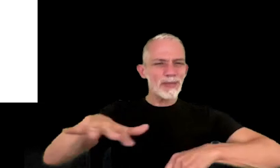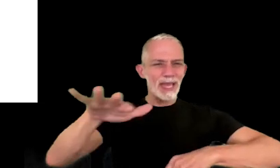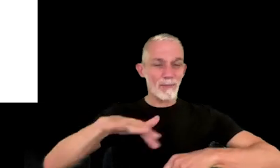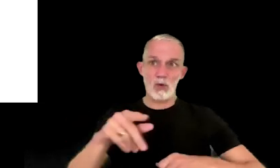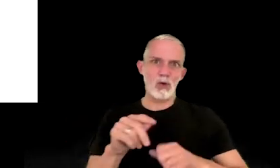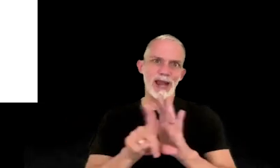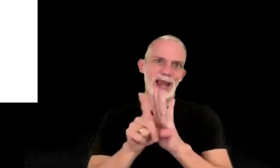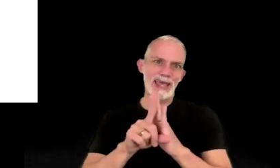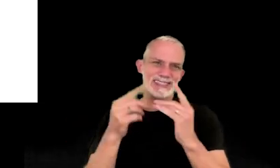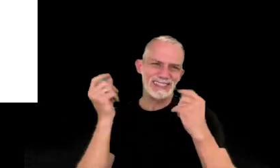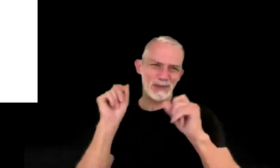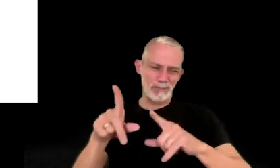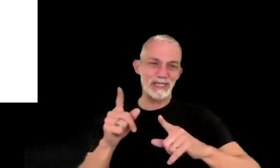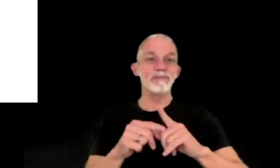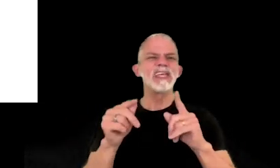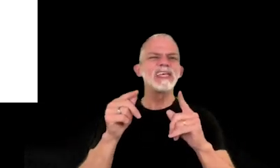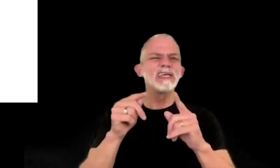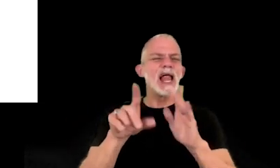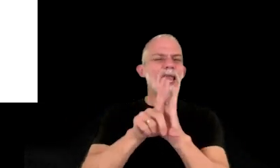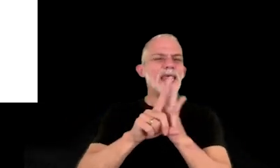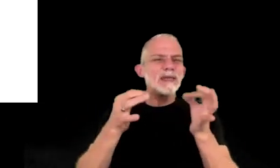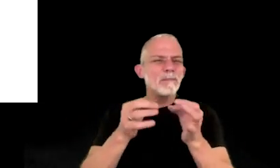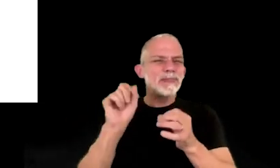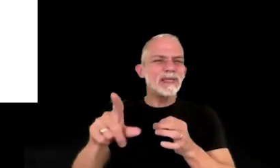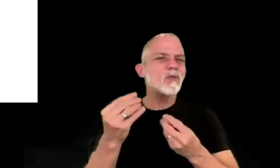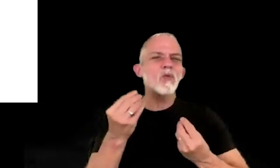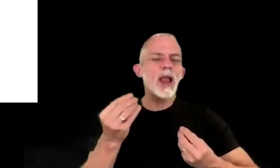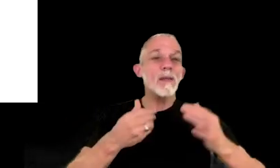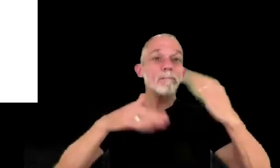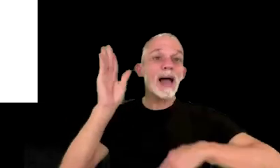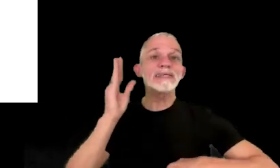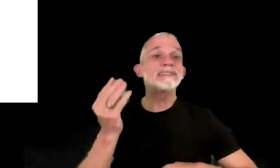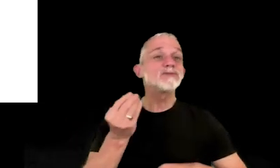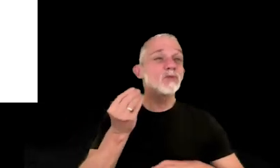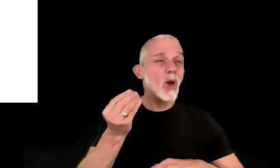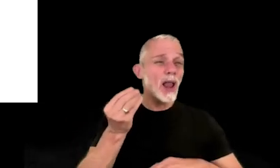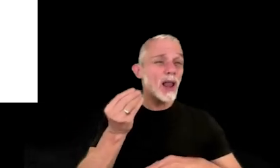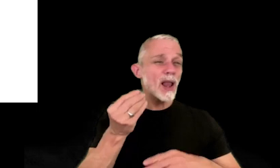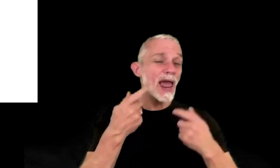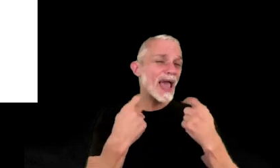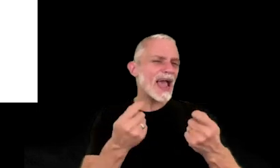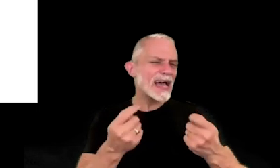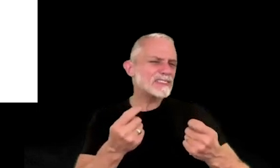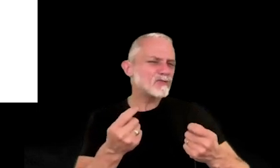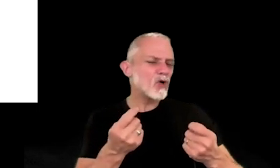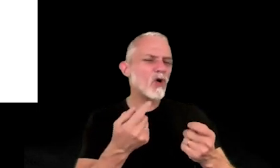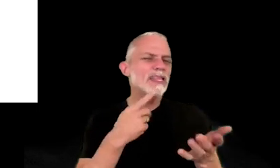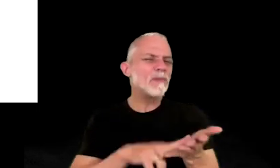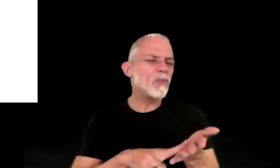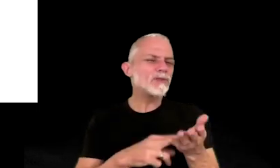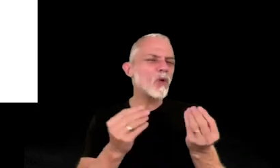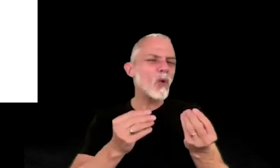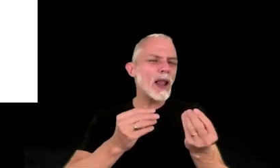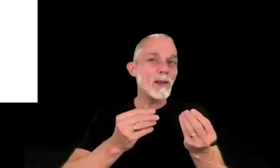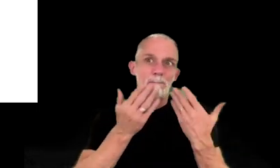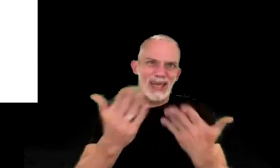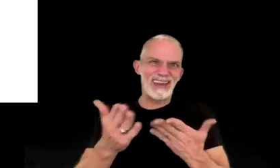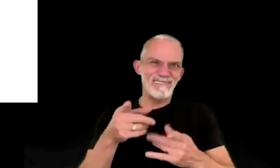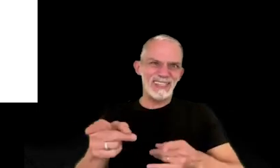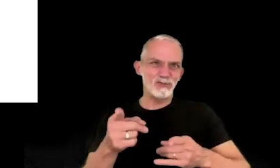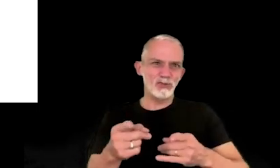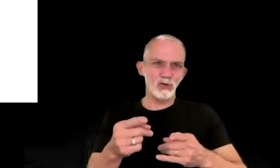leyes. Tratamientos de leyes, el que tiene mayor trascendencia, el que tiene mayor gasto tributario, o sea, los mayores beneficios o